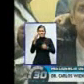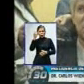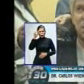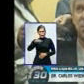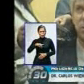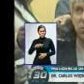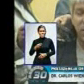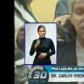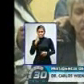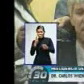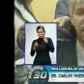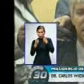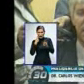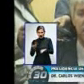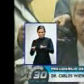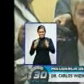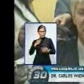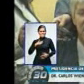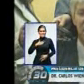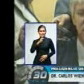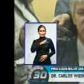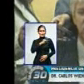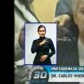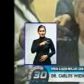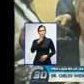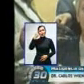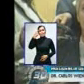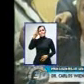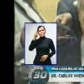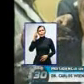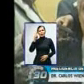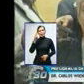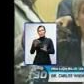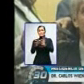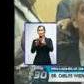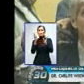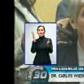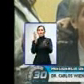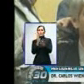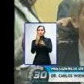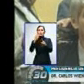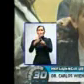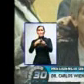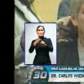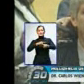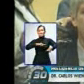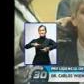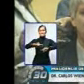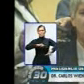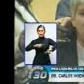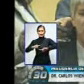confianza puesta en mi persona para liderar estos últimos meses del actual gobierno.